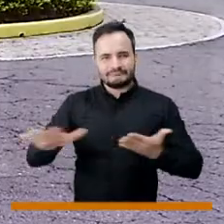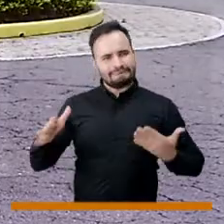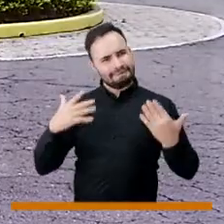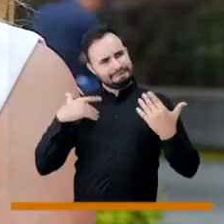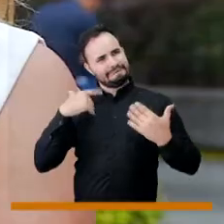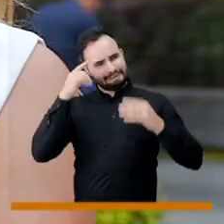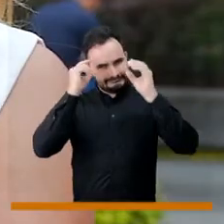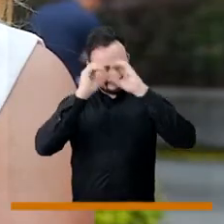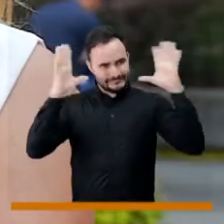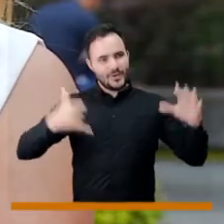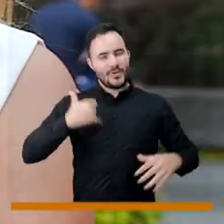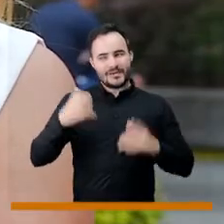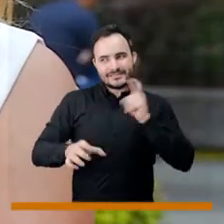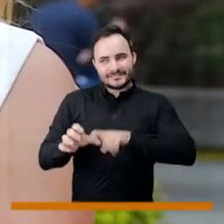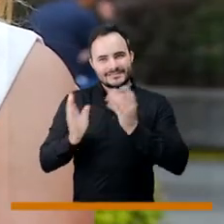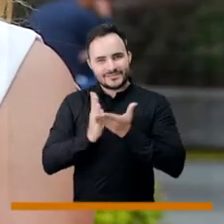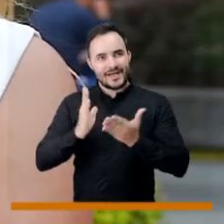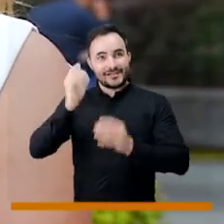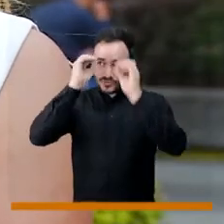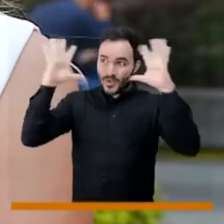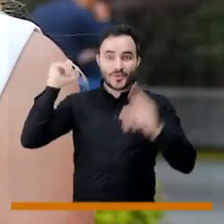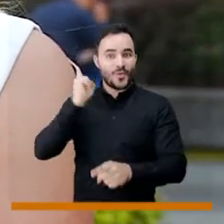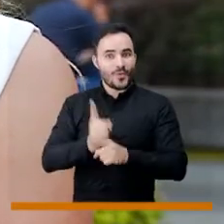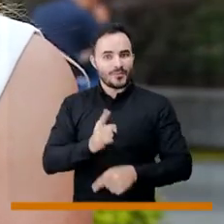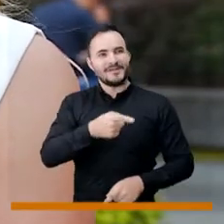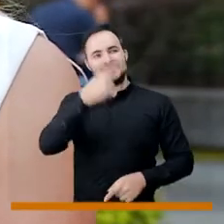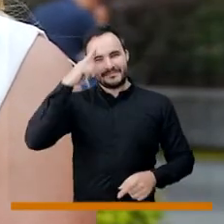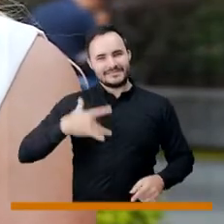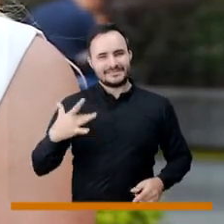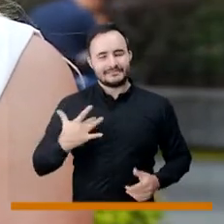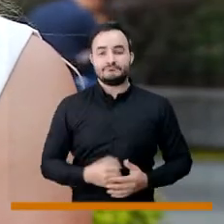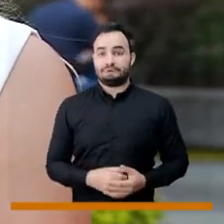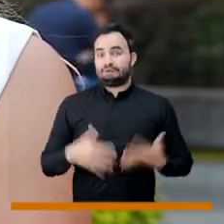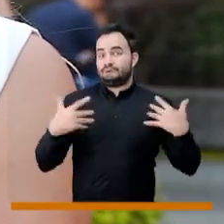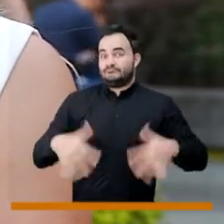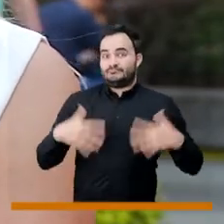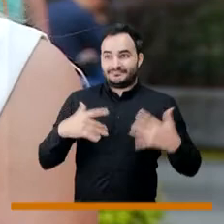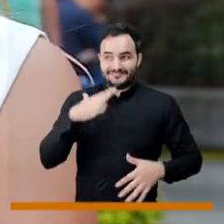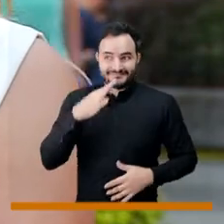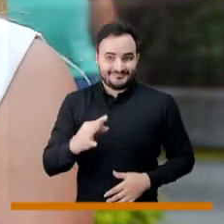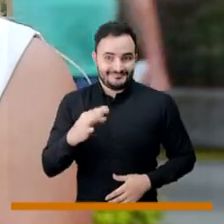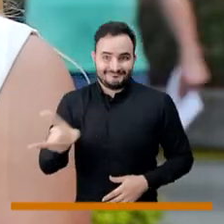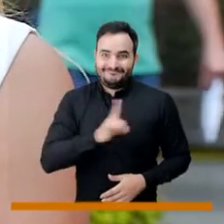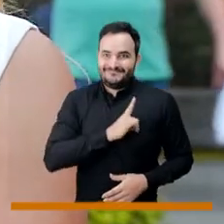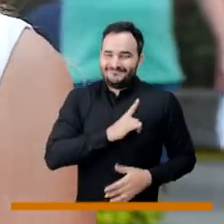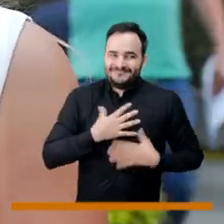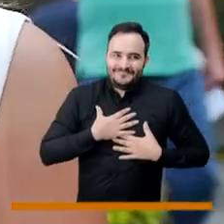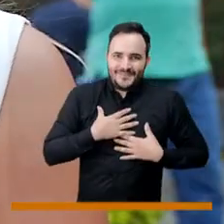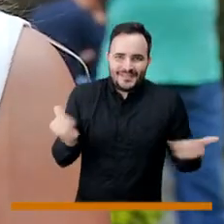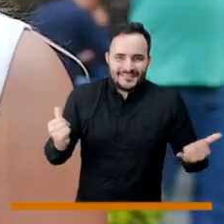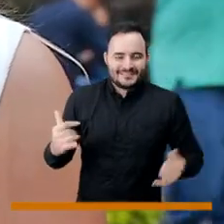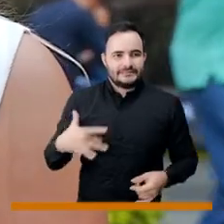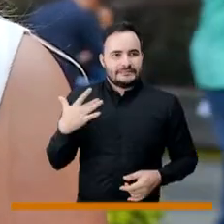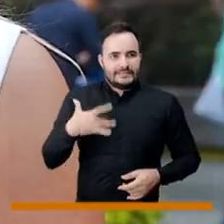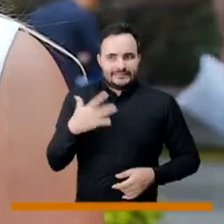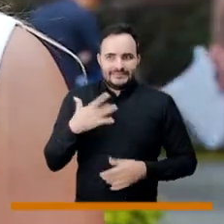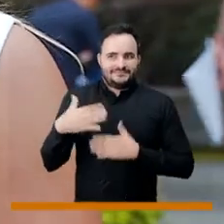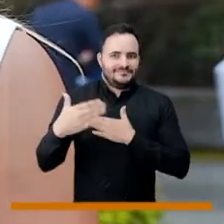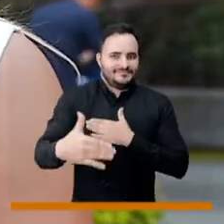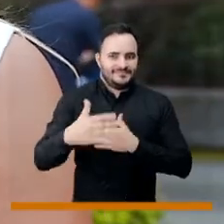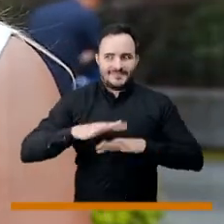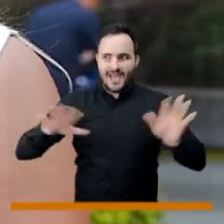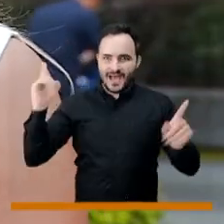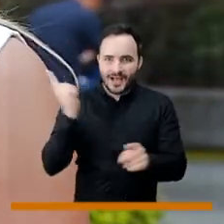ese sueño de estudiar cómo lo ve pues en realidad me parece grandioso fantástico me hace muy feliz saber que